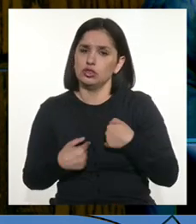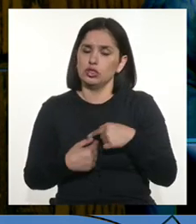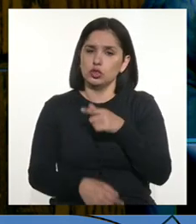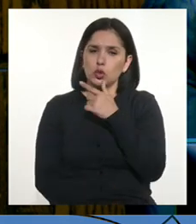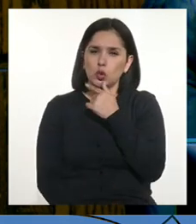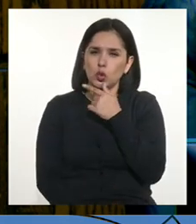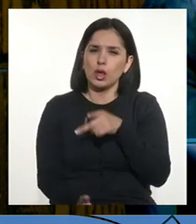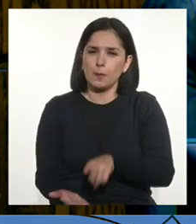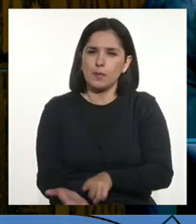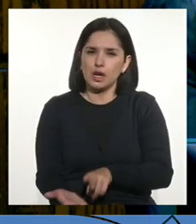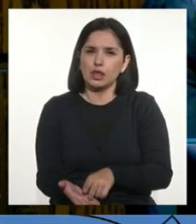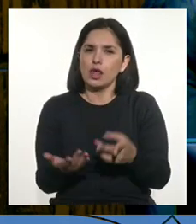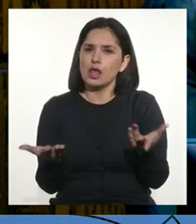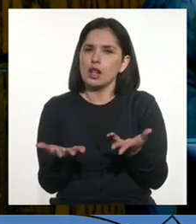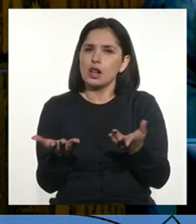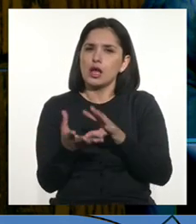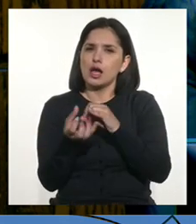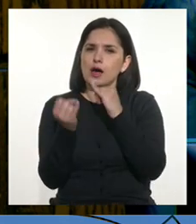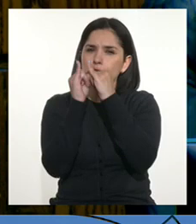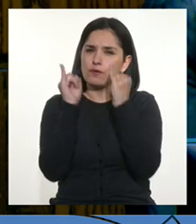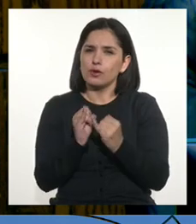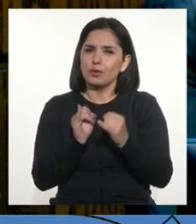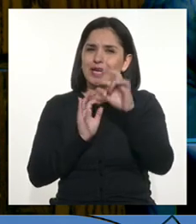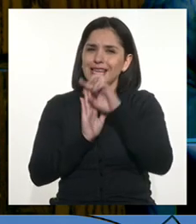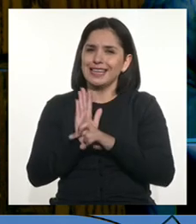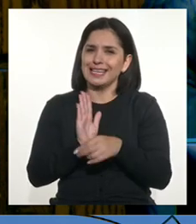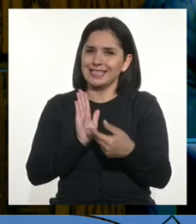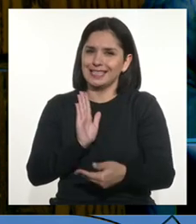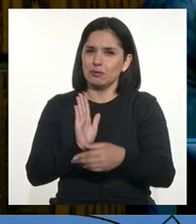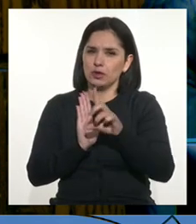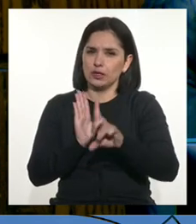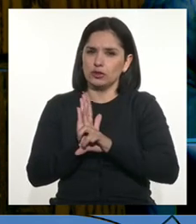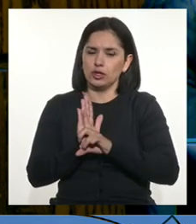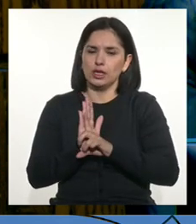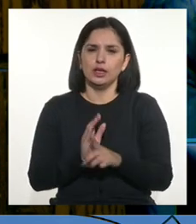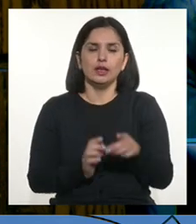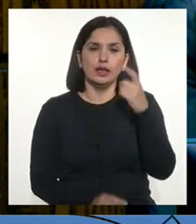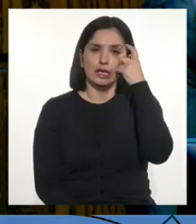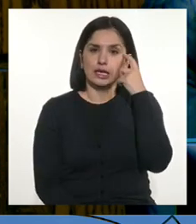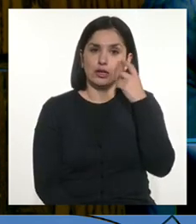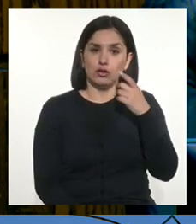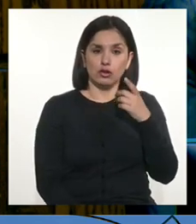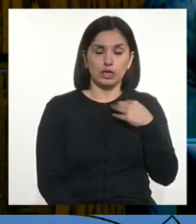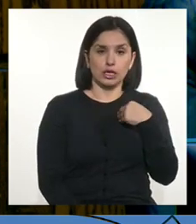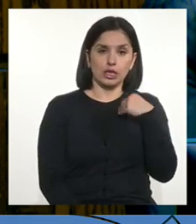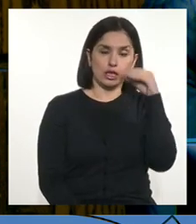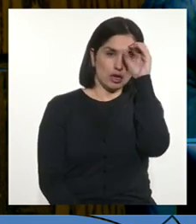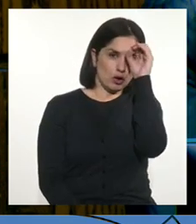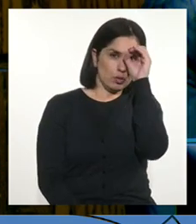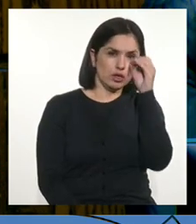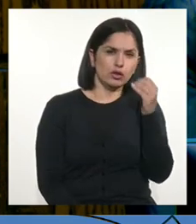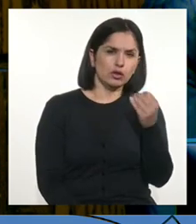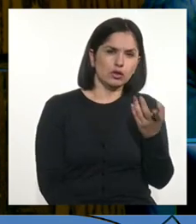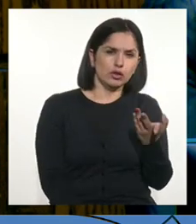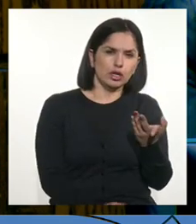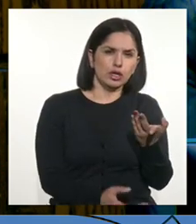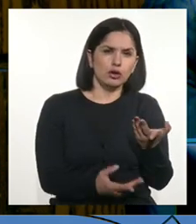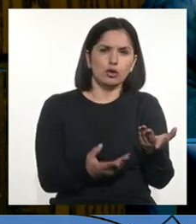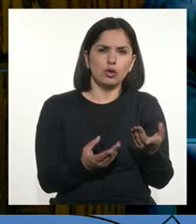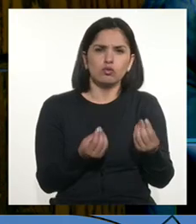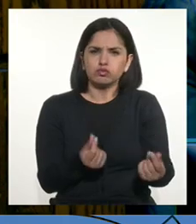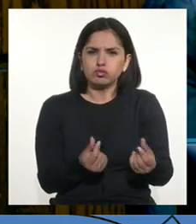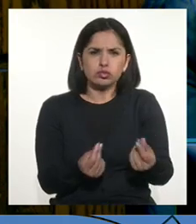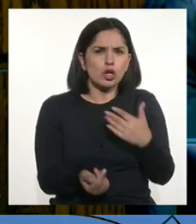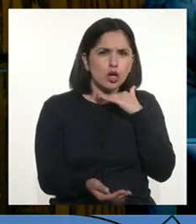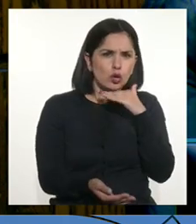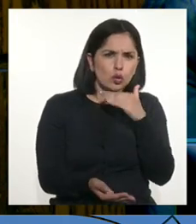realmente respecto de la forma en que esté estructurado este proyecto creo que tanto desde el punto de vista del de luz de la utilidad como desde el punto